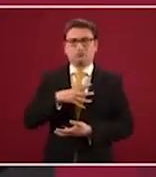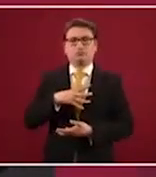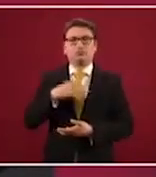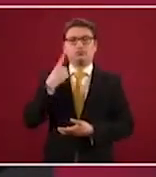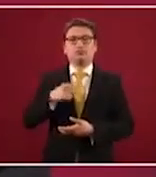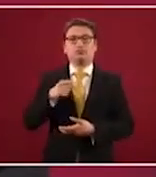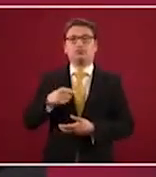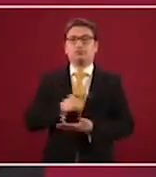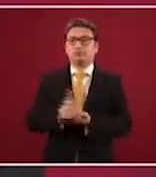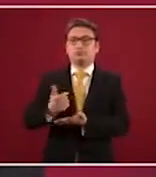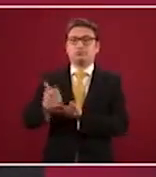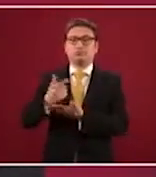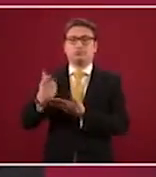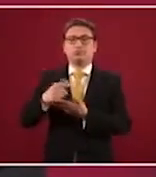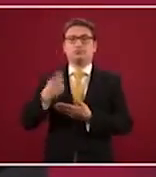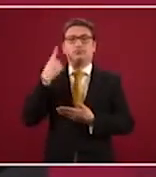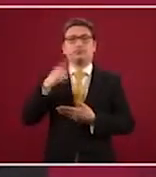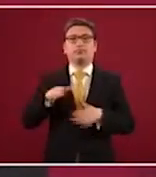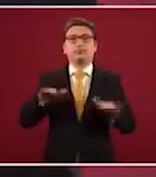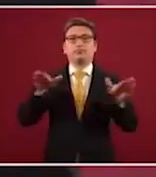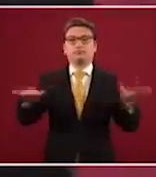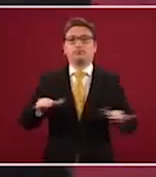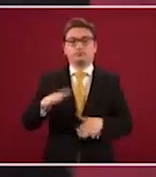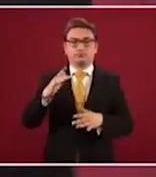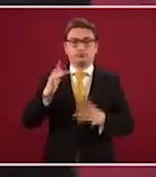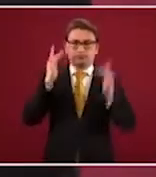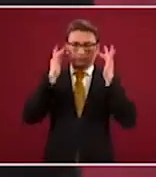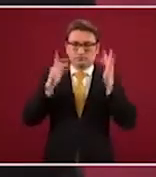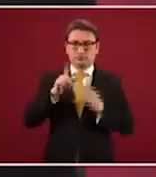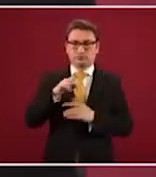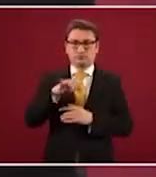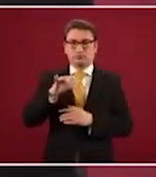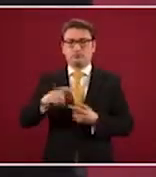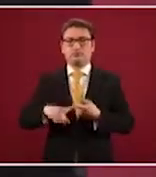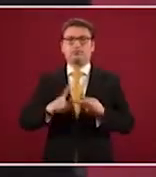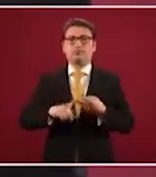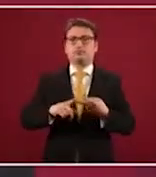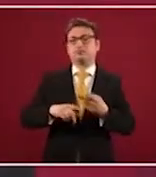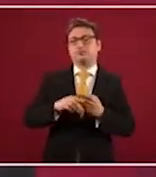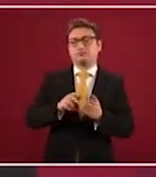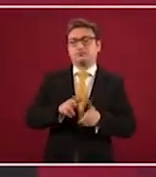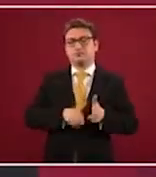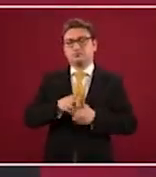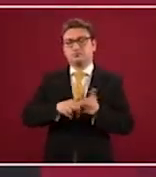del aeropuerto de Santa Lucía, del Tren Maya,